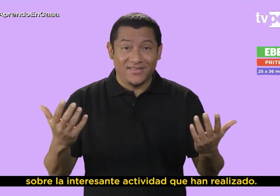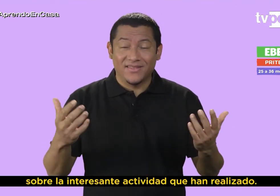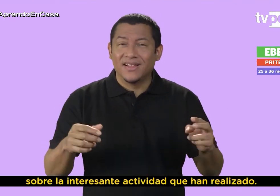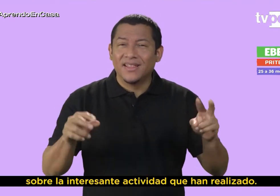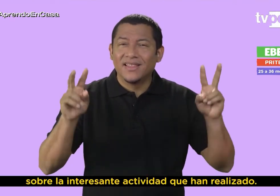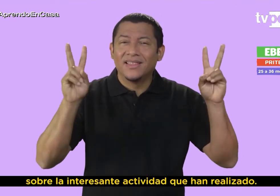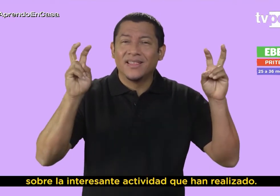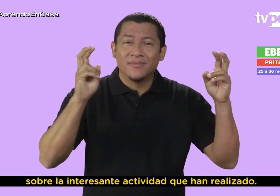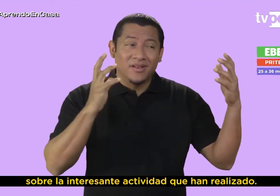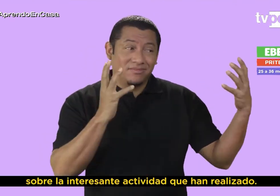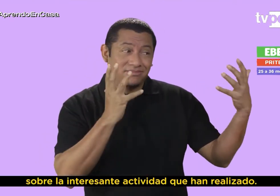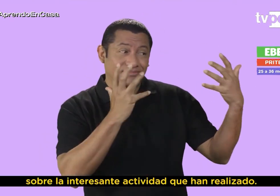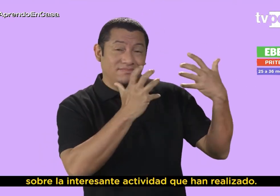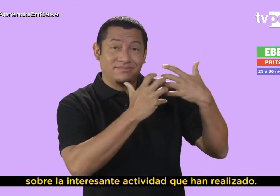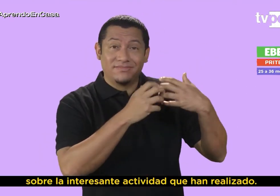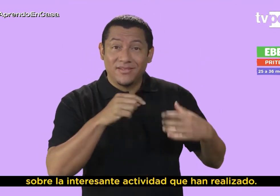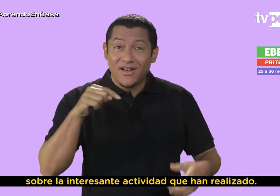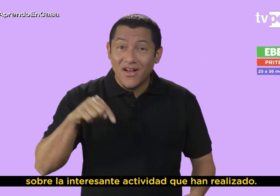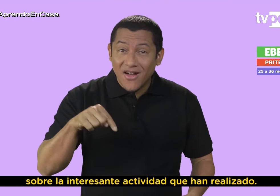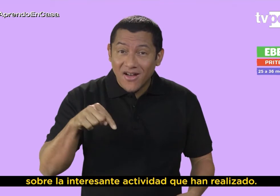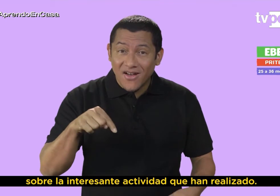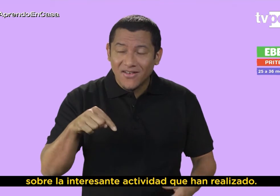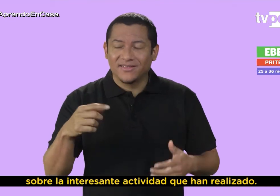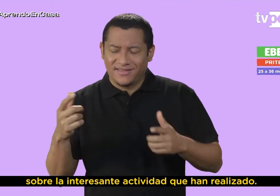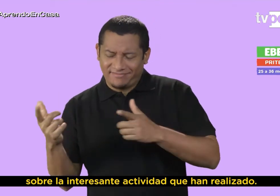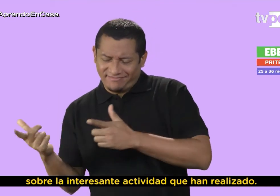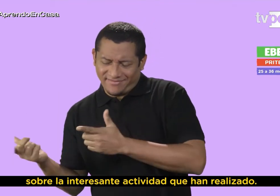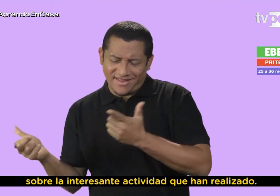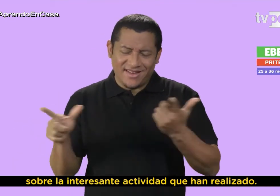sobre la interesante actividad que han realizado.